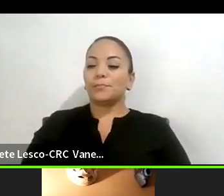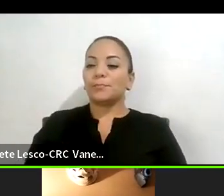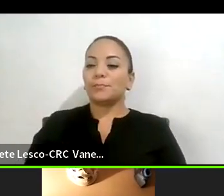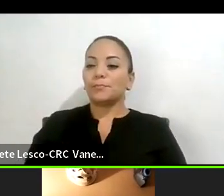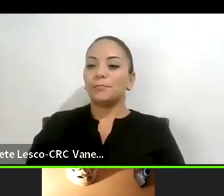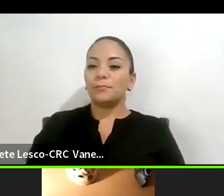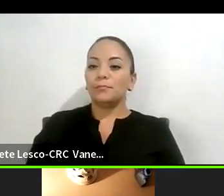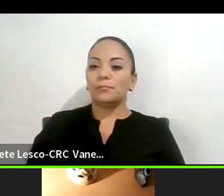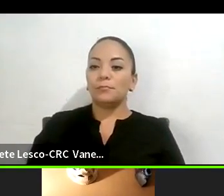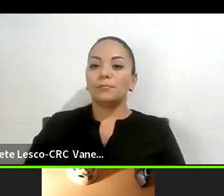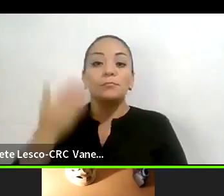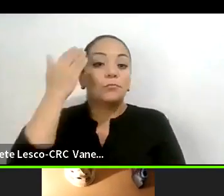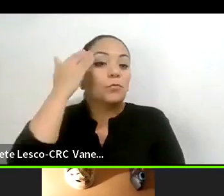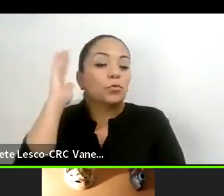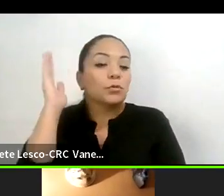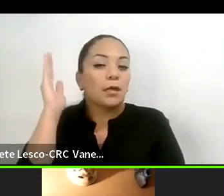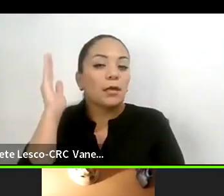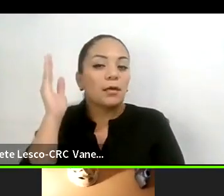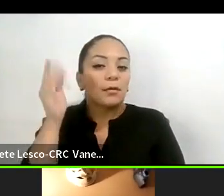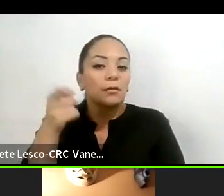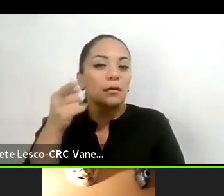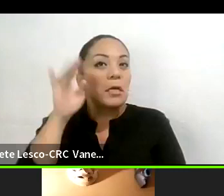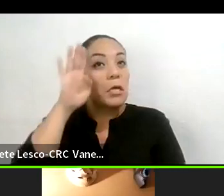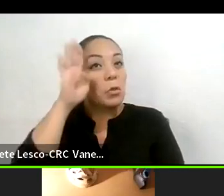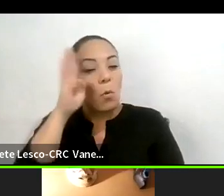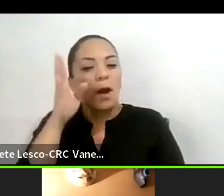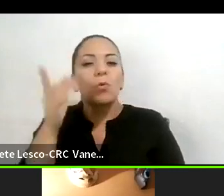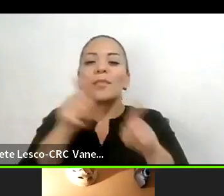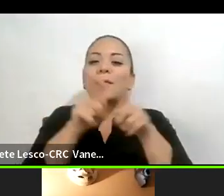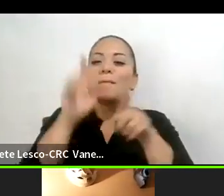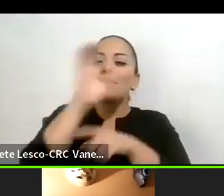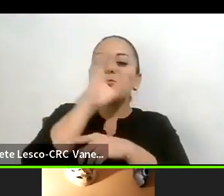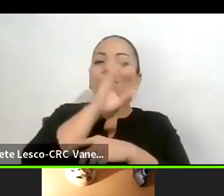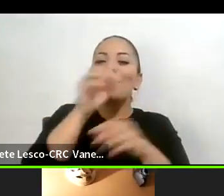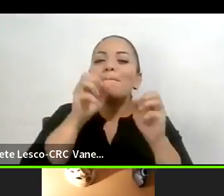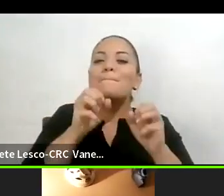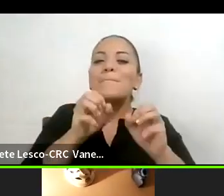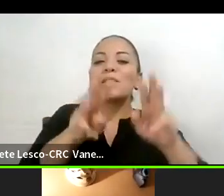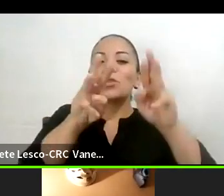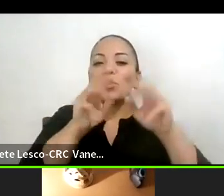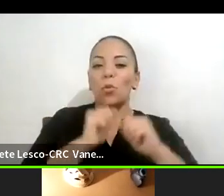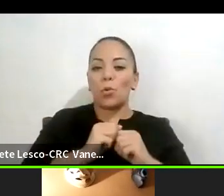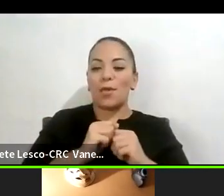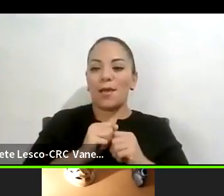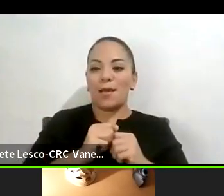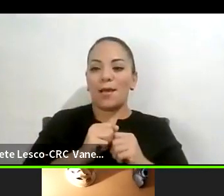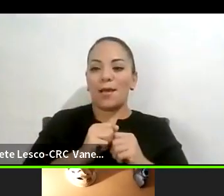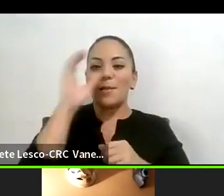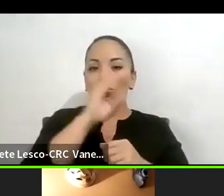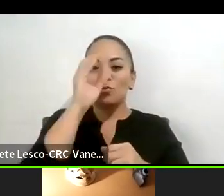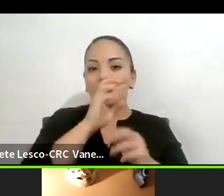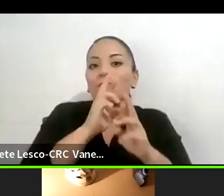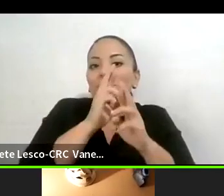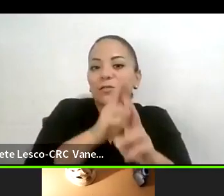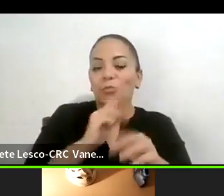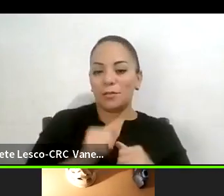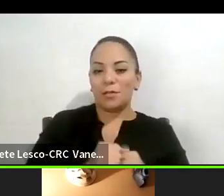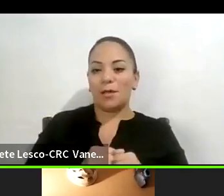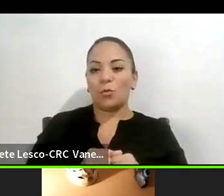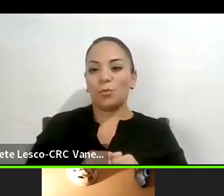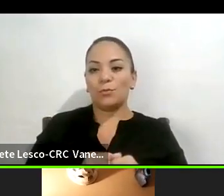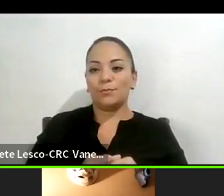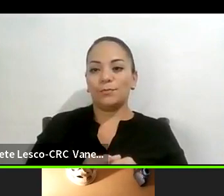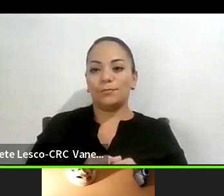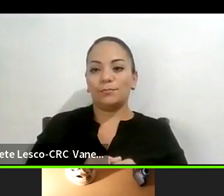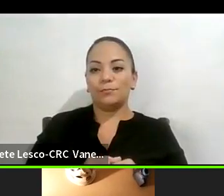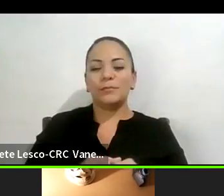no sé si innovar, pero el buscar una metodología particular para la búsqueda de este resultado es